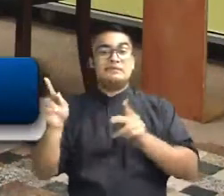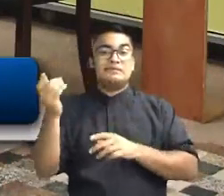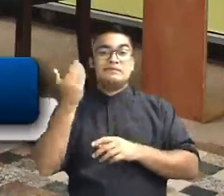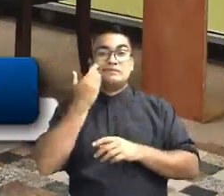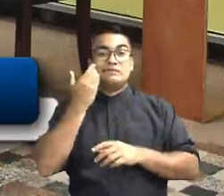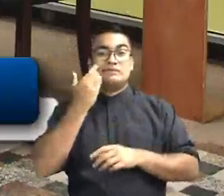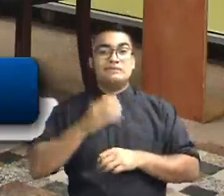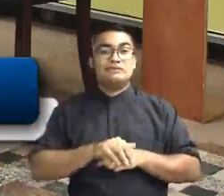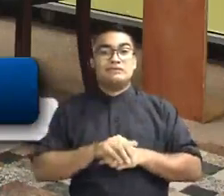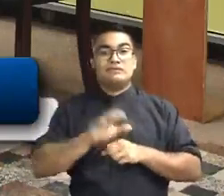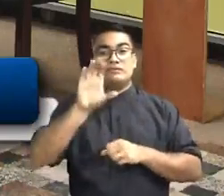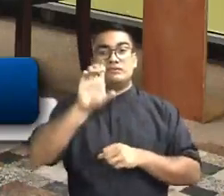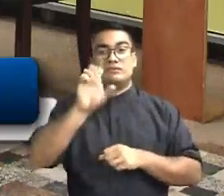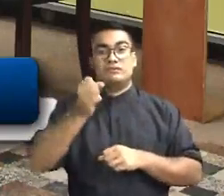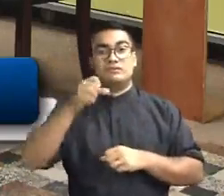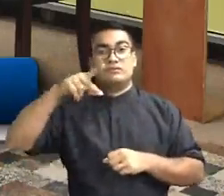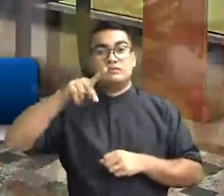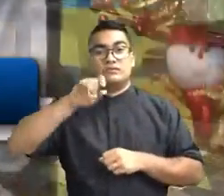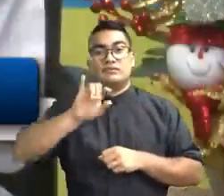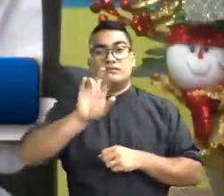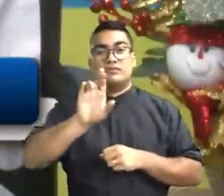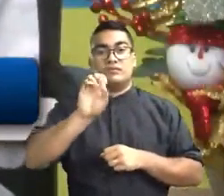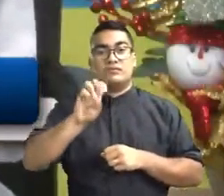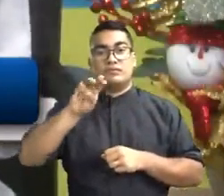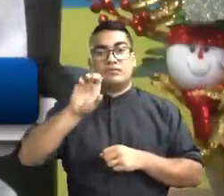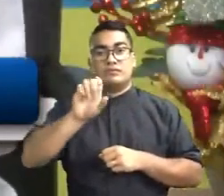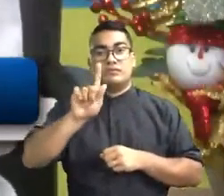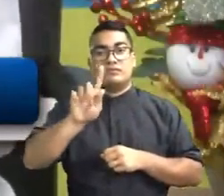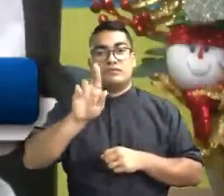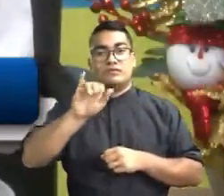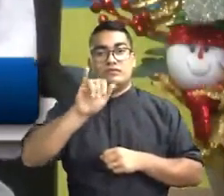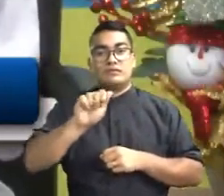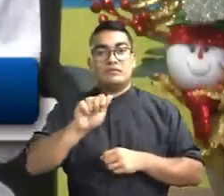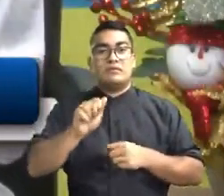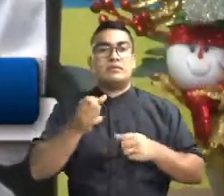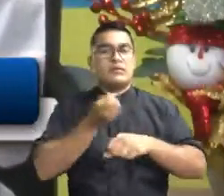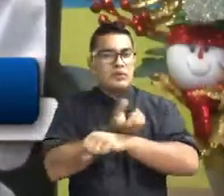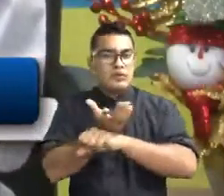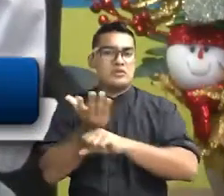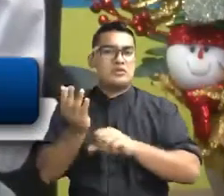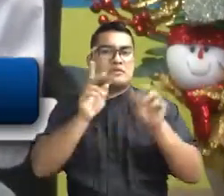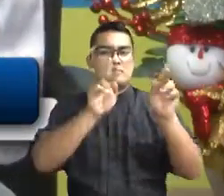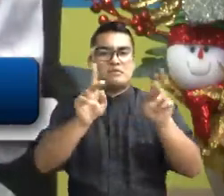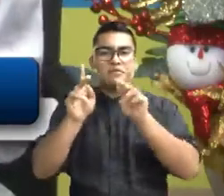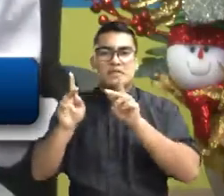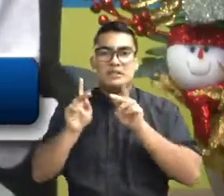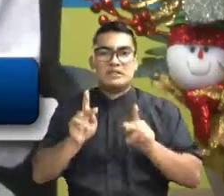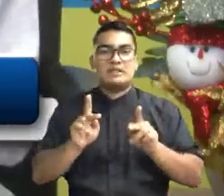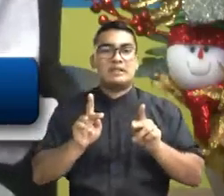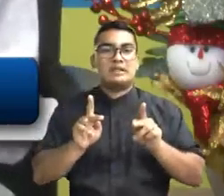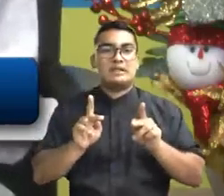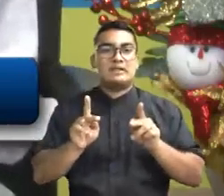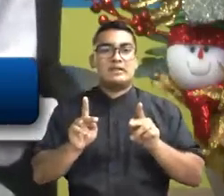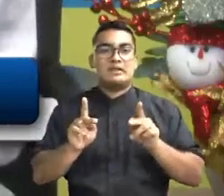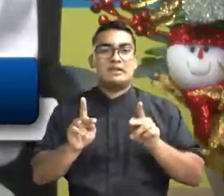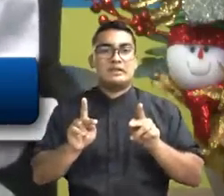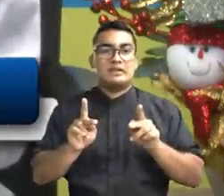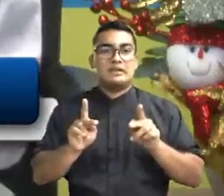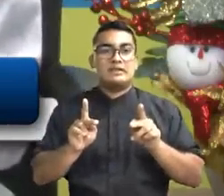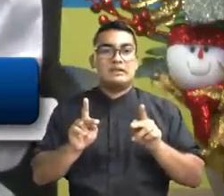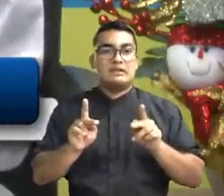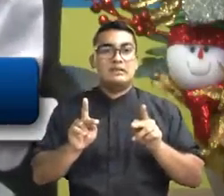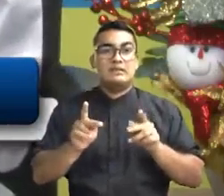La espirometría es cuando realmente lo sospechamos. Lo recomendable es que todo paciente que tiene